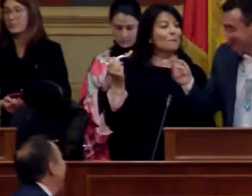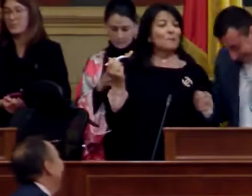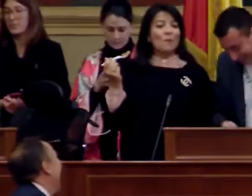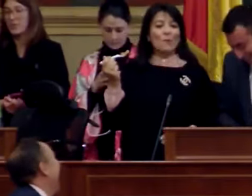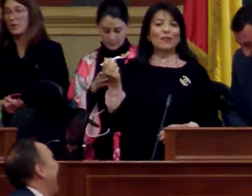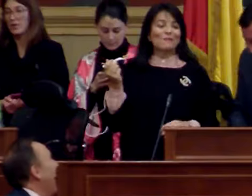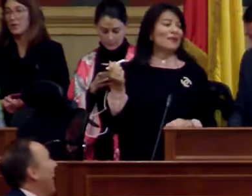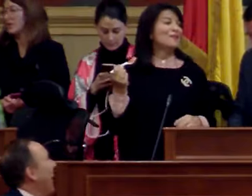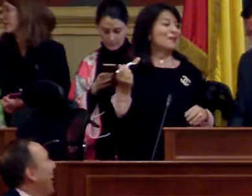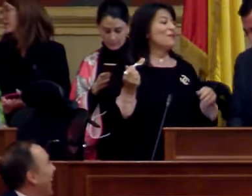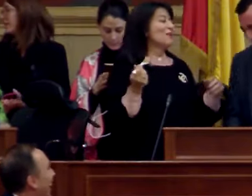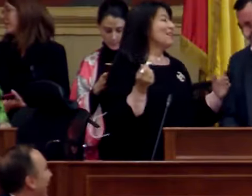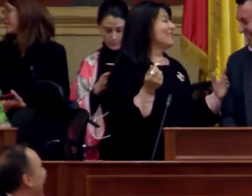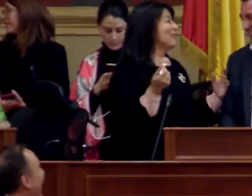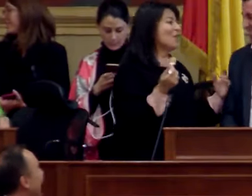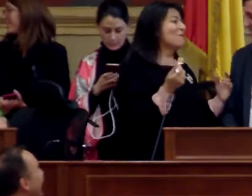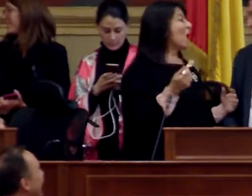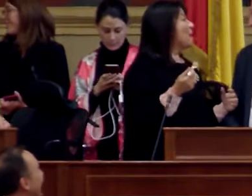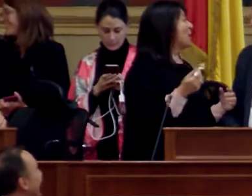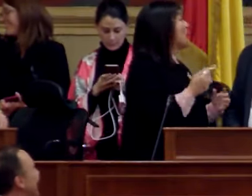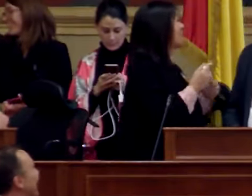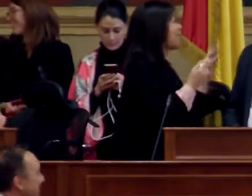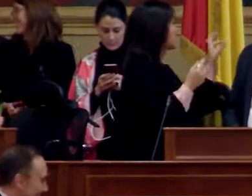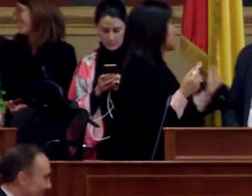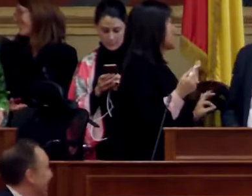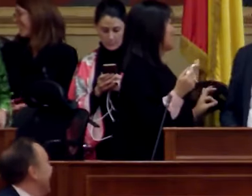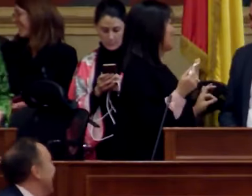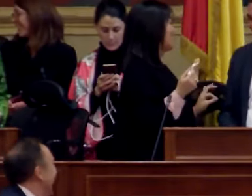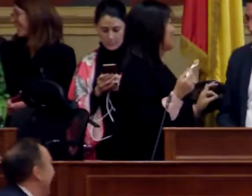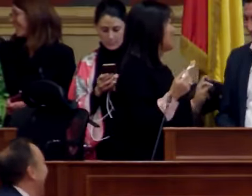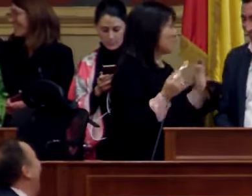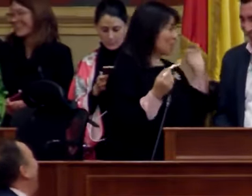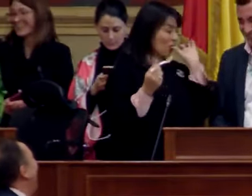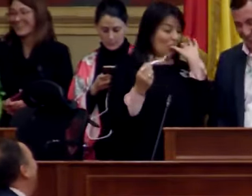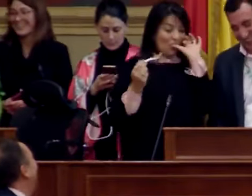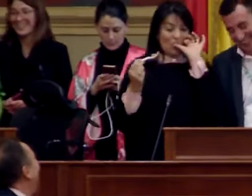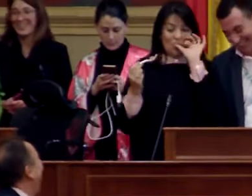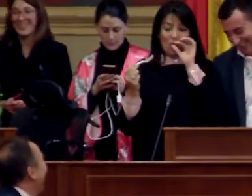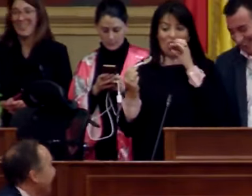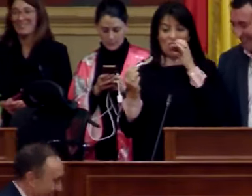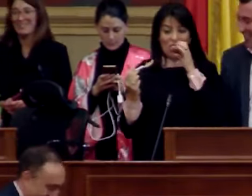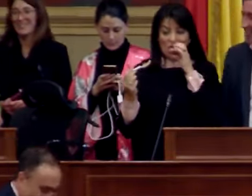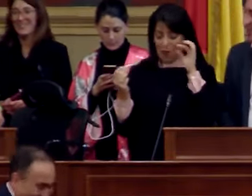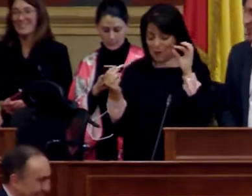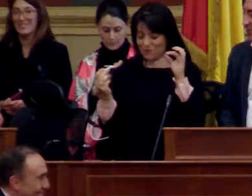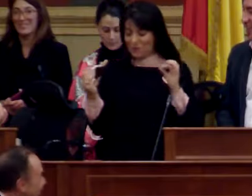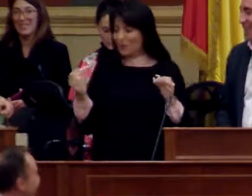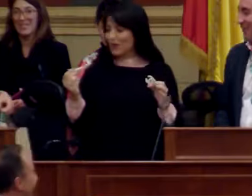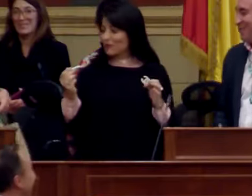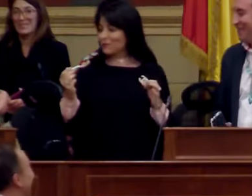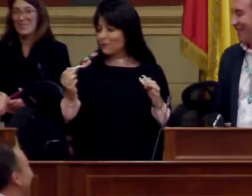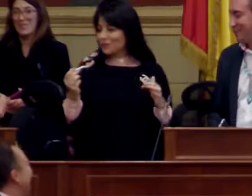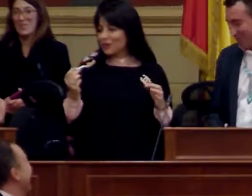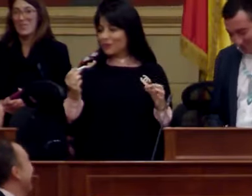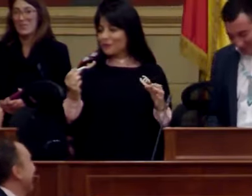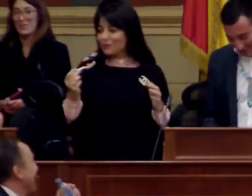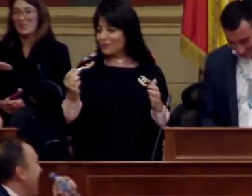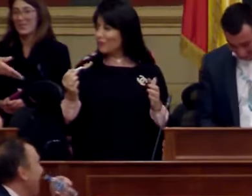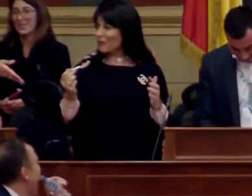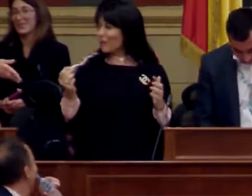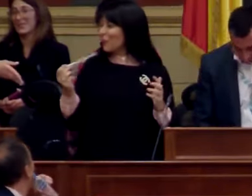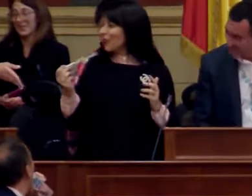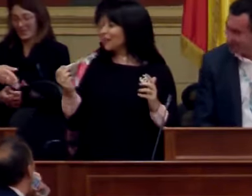sesión plenaria en la cual se debatan proyectos de ley o actos legislativos informe